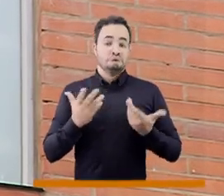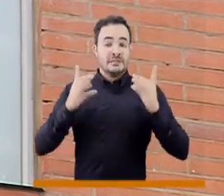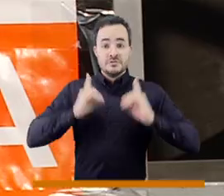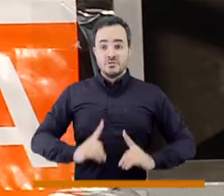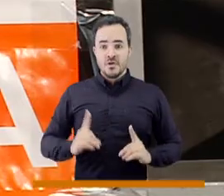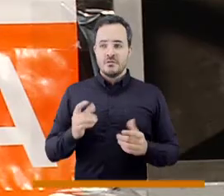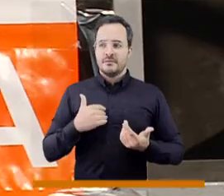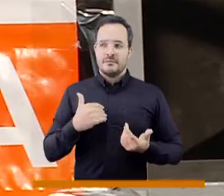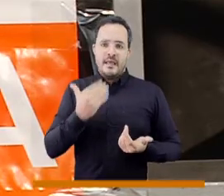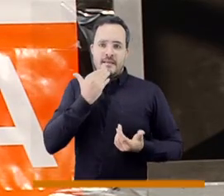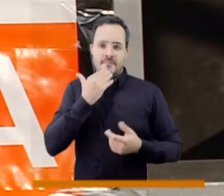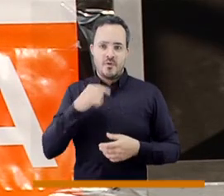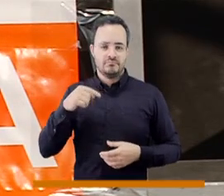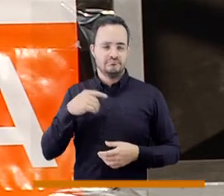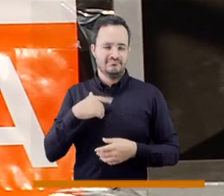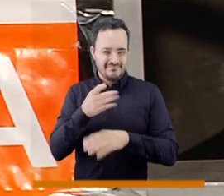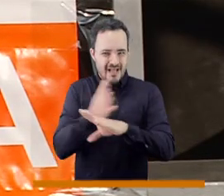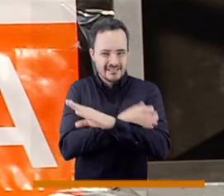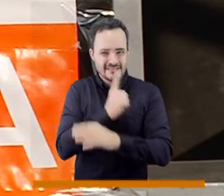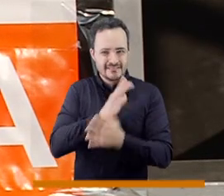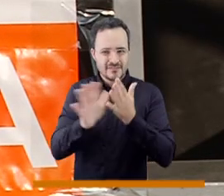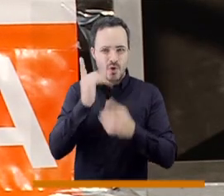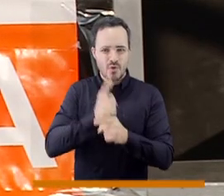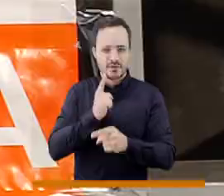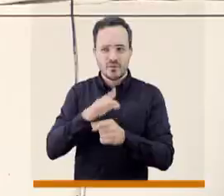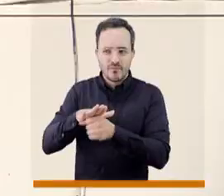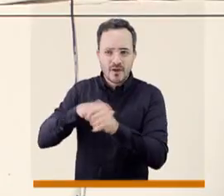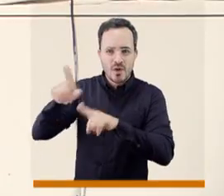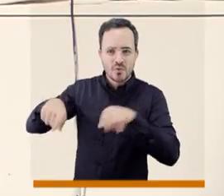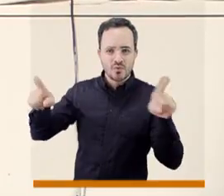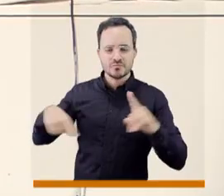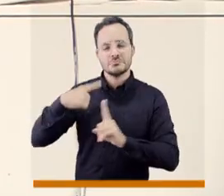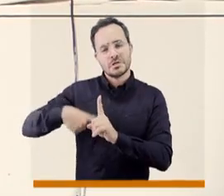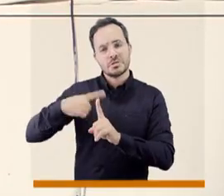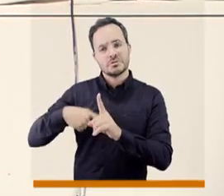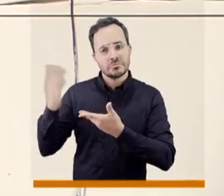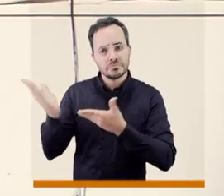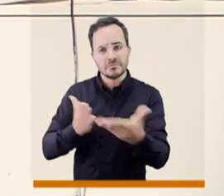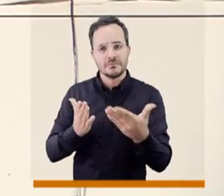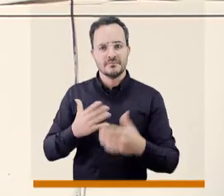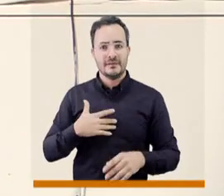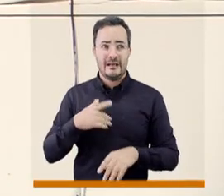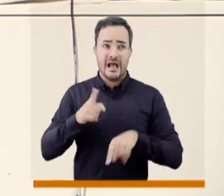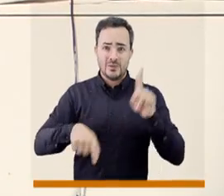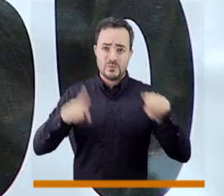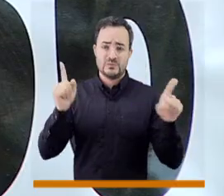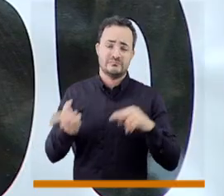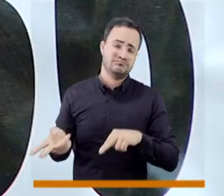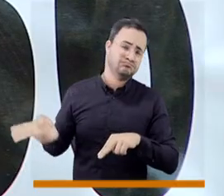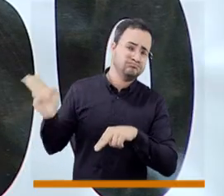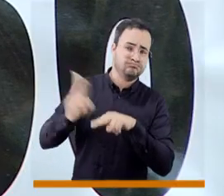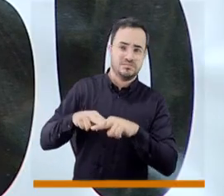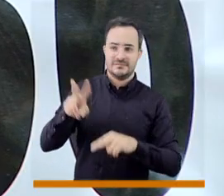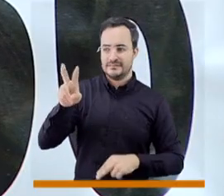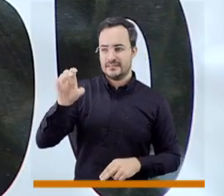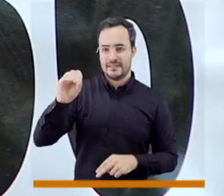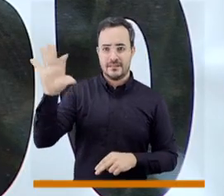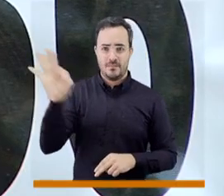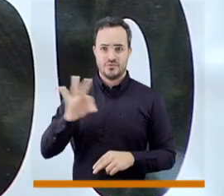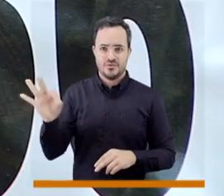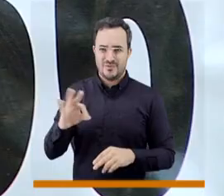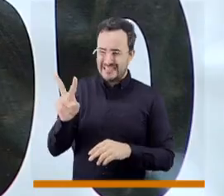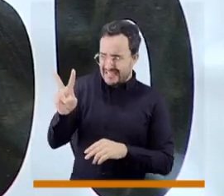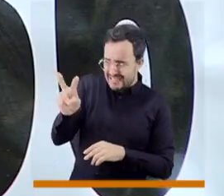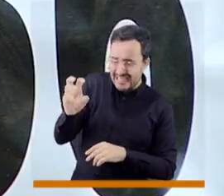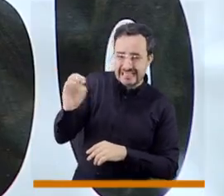quieres arrendar en algunos sectores, como lo dices, lo acabas de decir, ya el arriendo está hasta en un 70% de incremento,